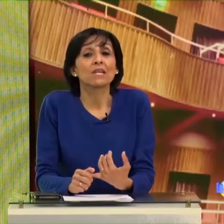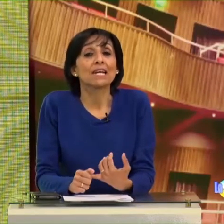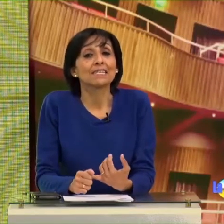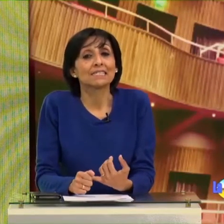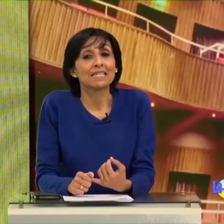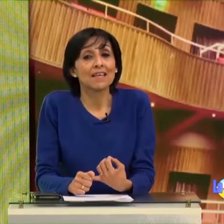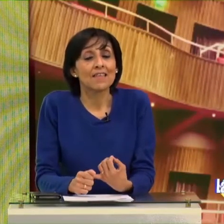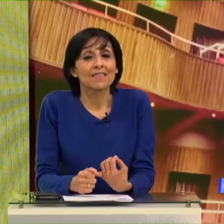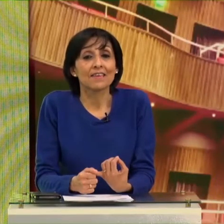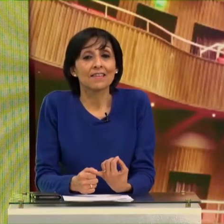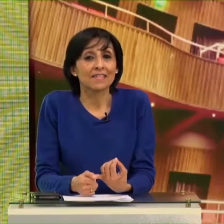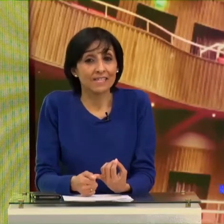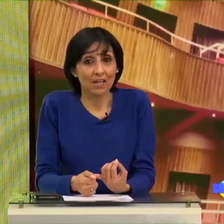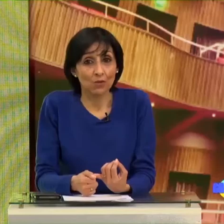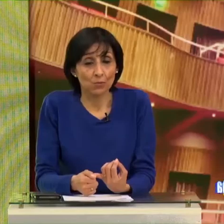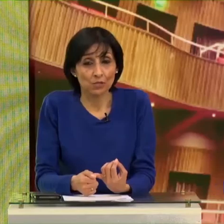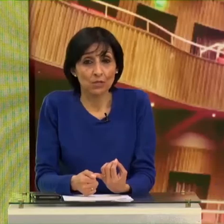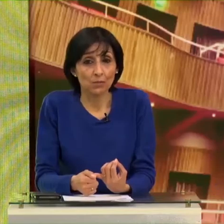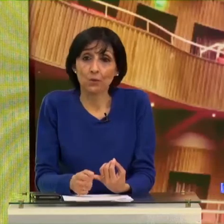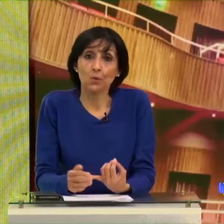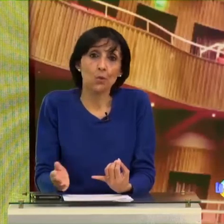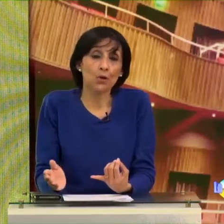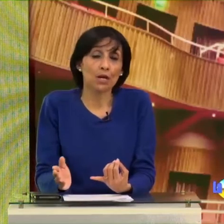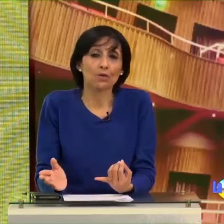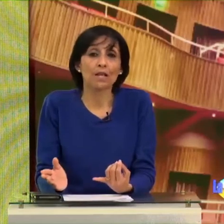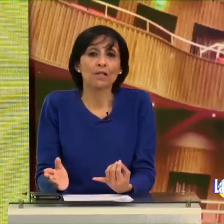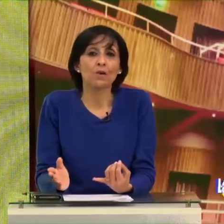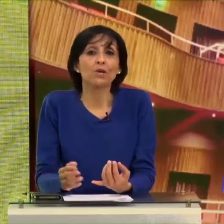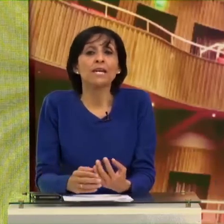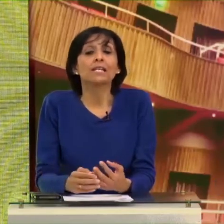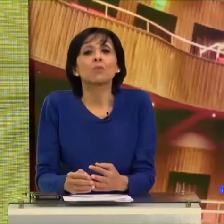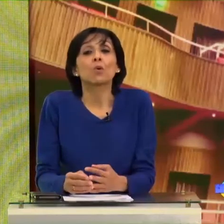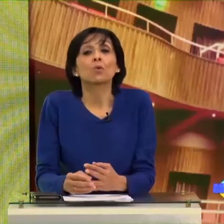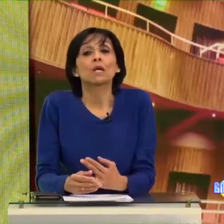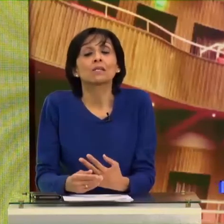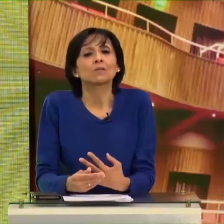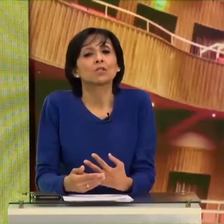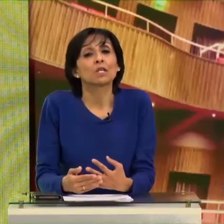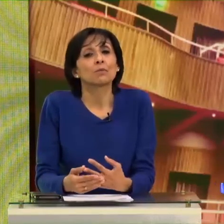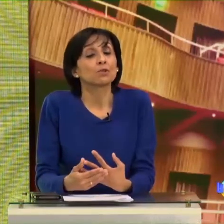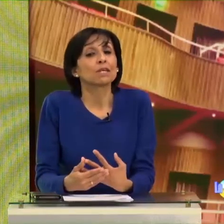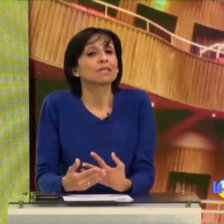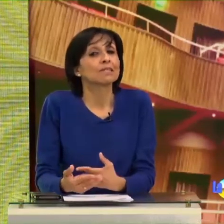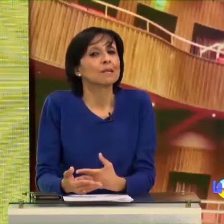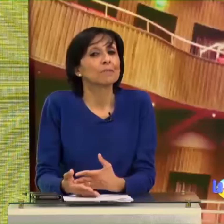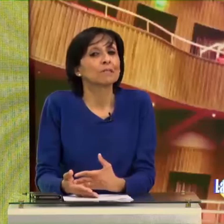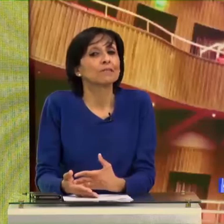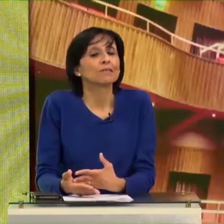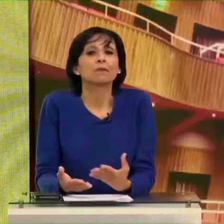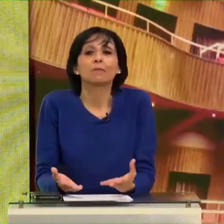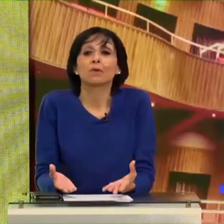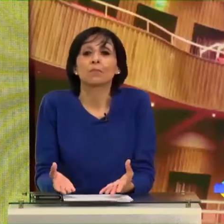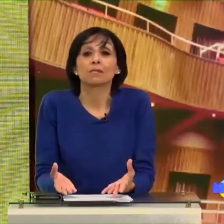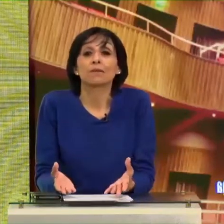se ha dado ni la cantidad de detectados positivos y hubo en la jornada de hoy y tampoco cuál es la situación de las personas que están en terapia intensiva